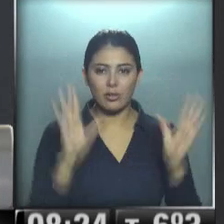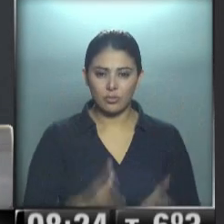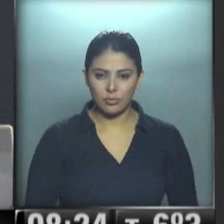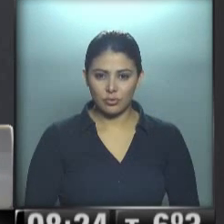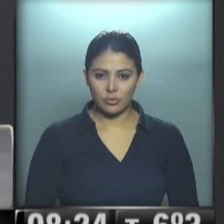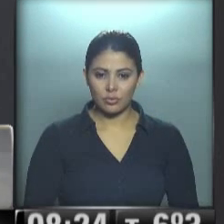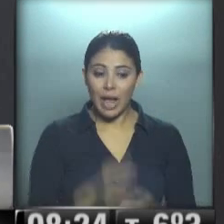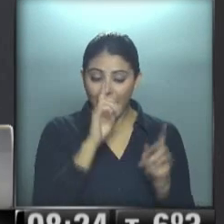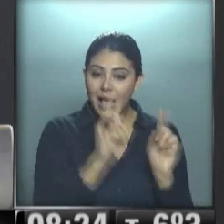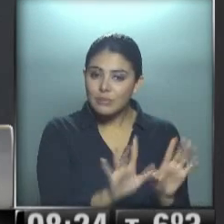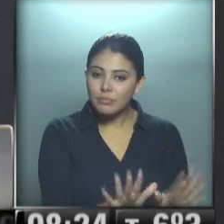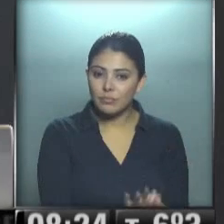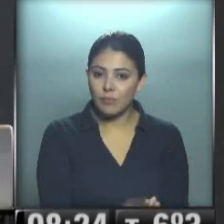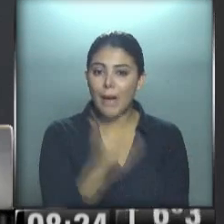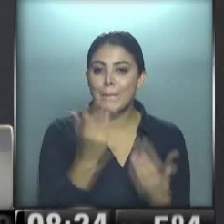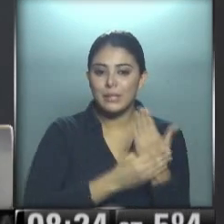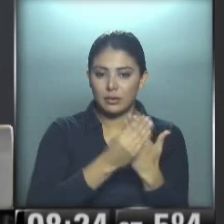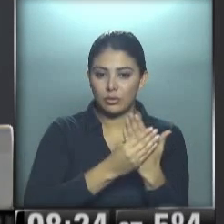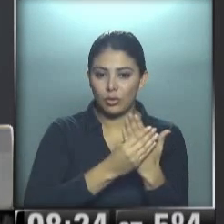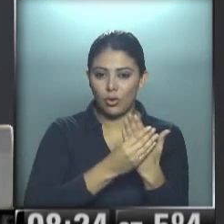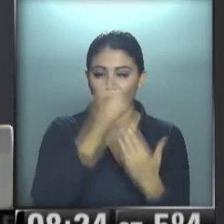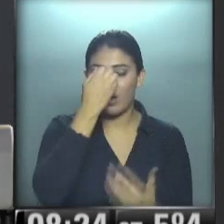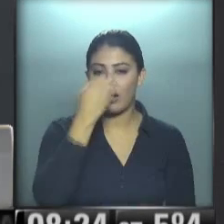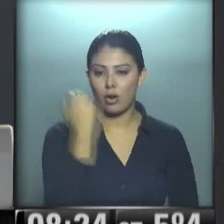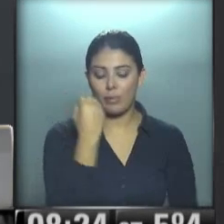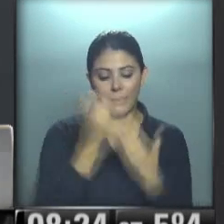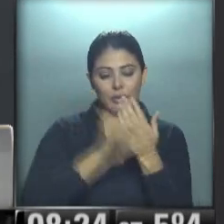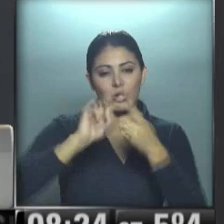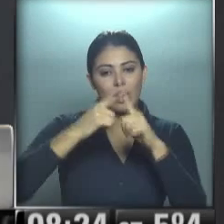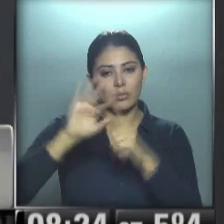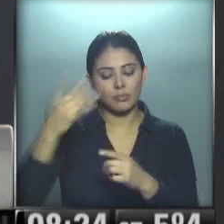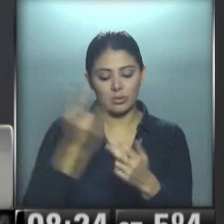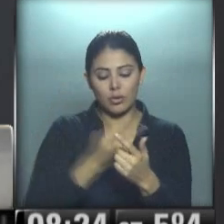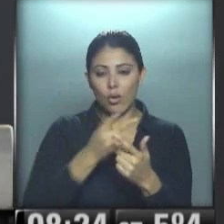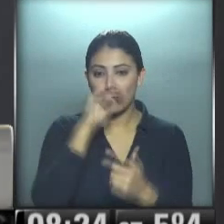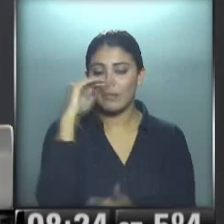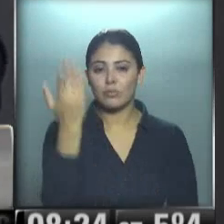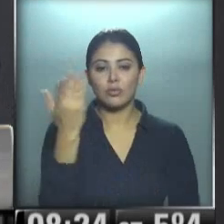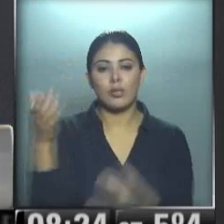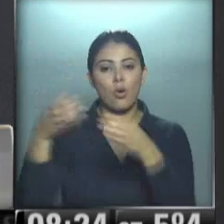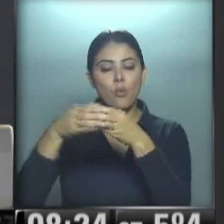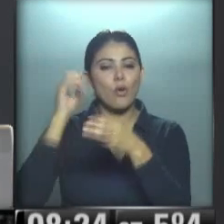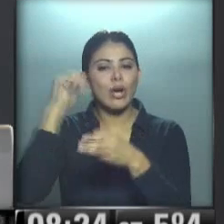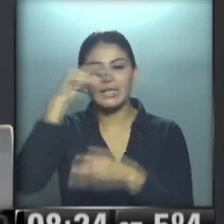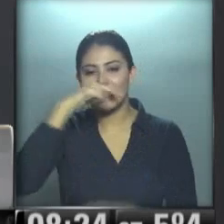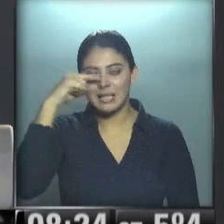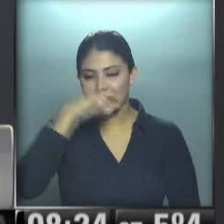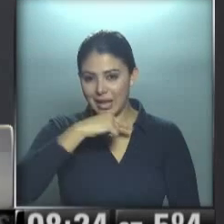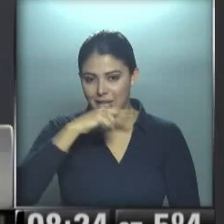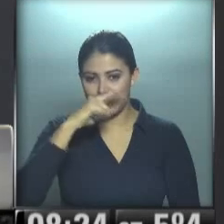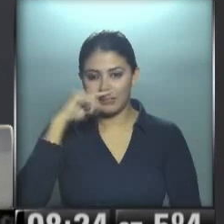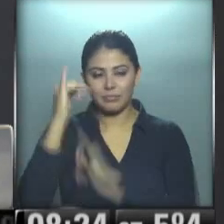así como el ministro de economía y el canciller han expuesto ante el g77 con